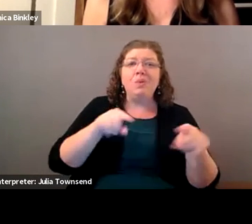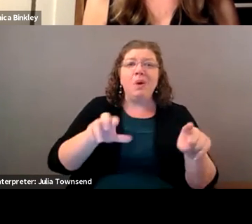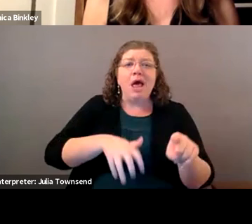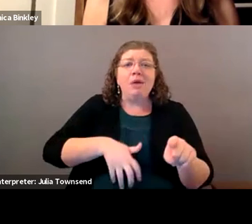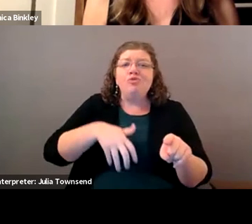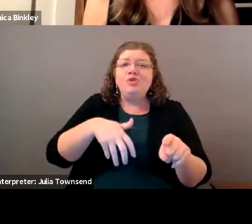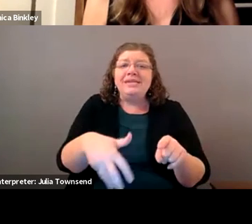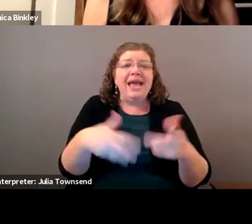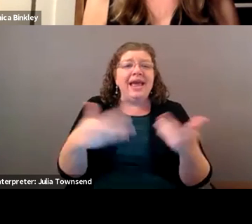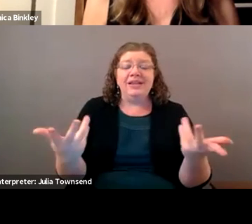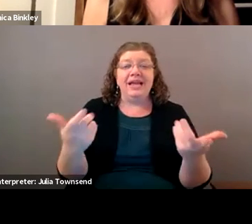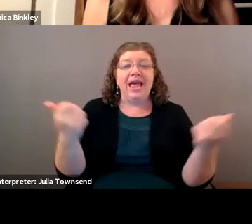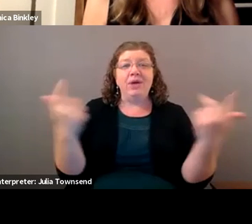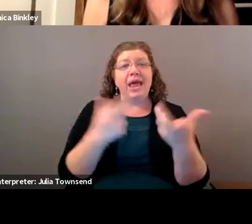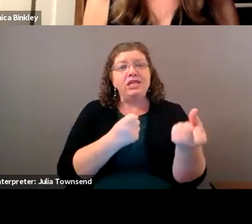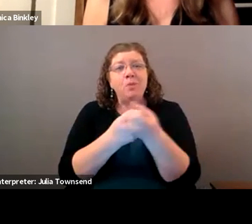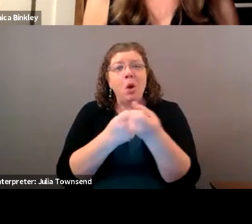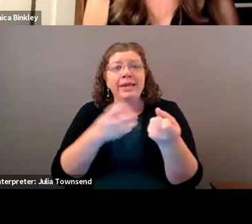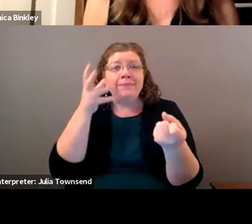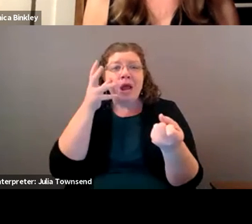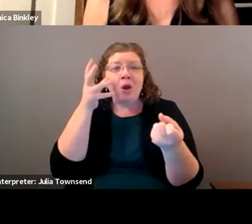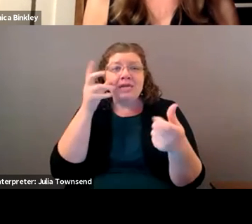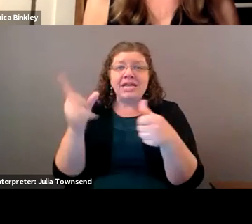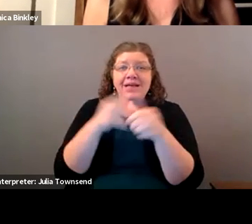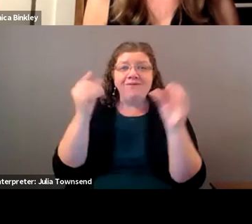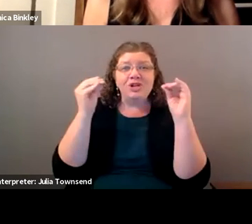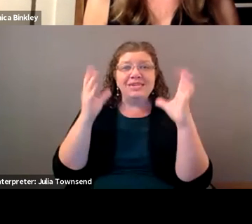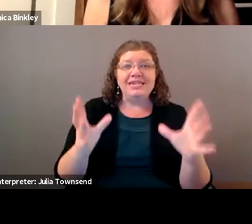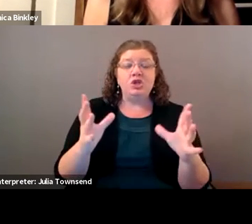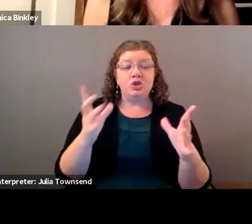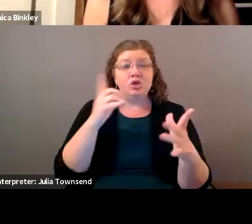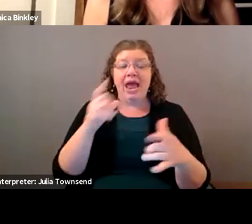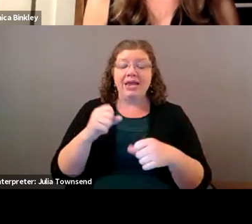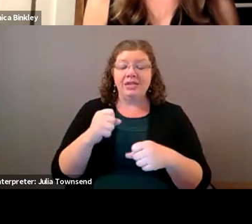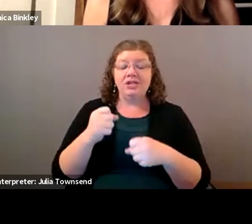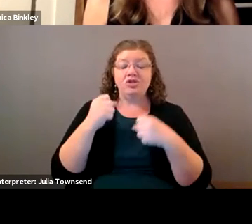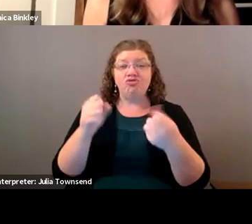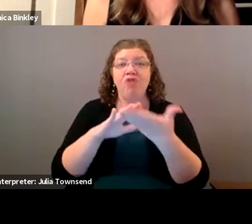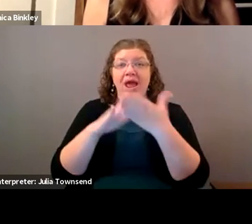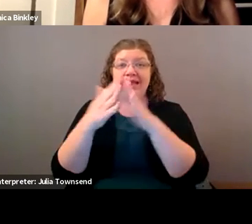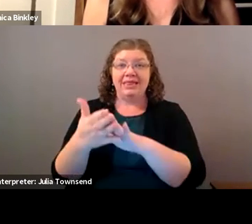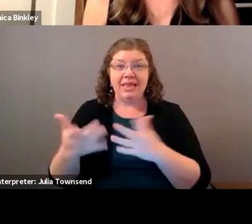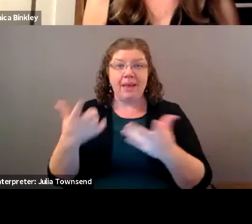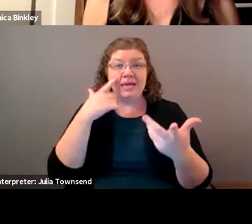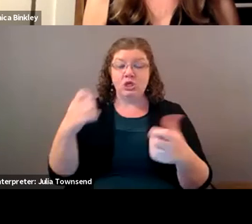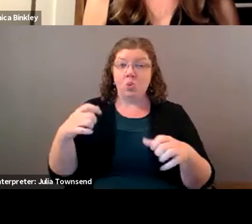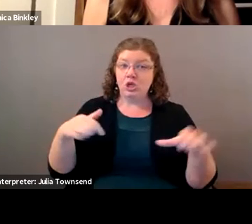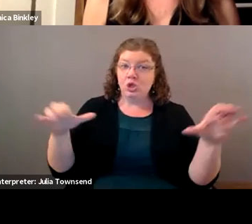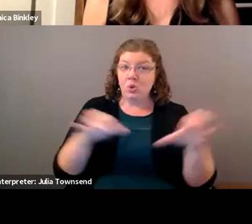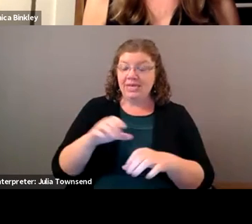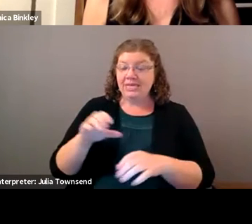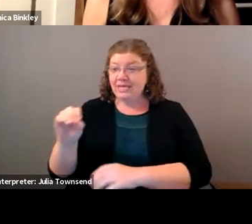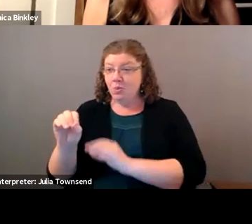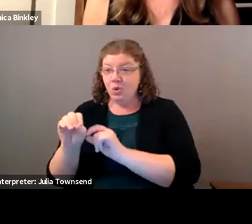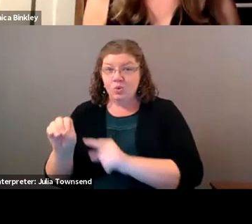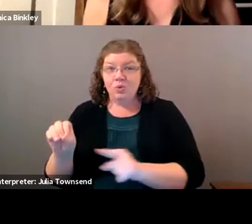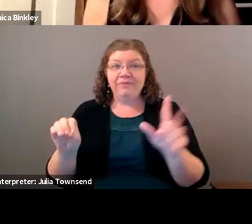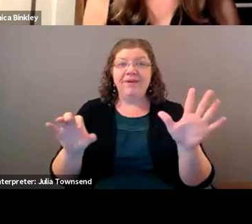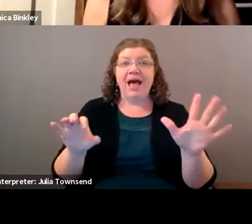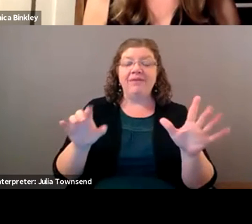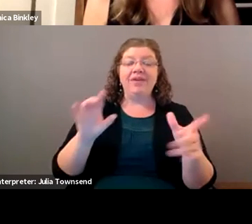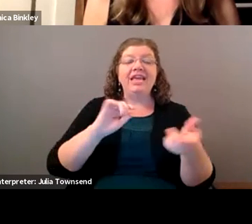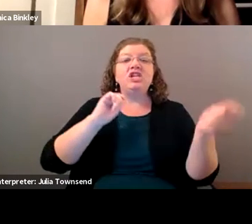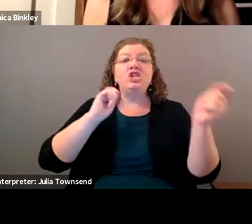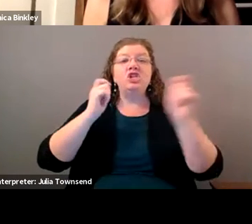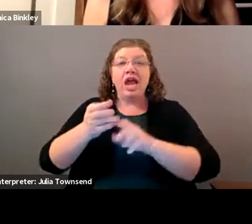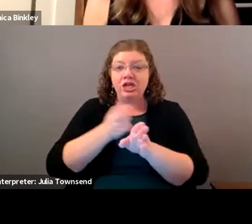de edad de 0 a 5 años y también apoyar a los padres como los primeros maestros. Cuando hacemos esto para los niños de